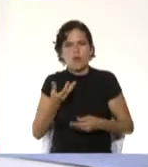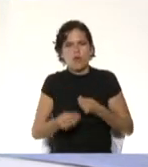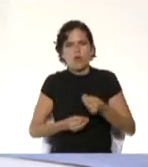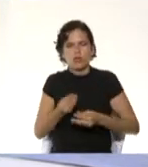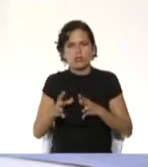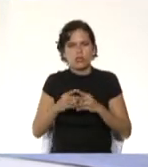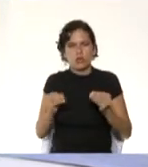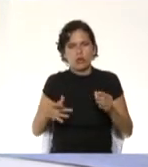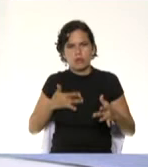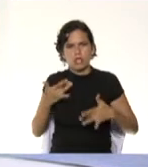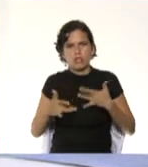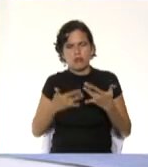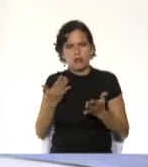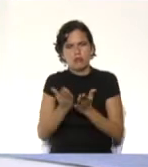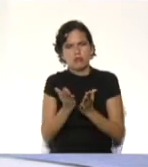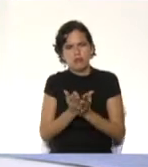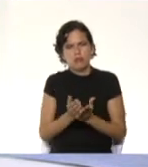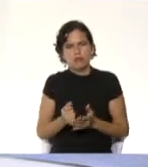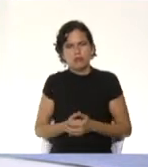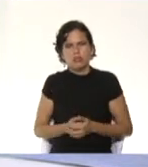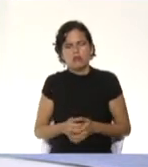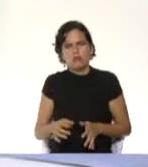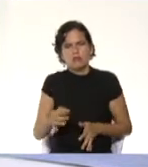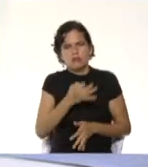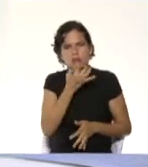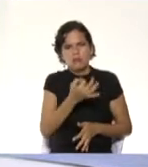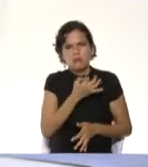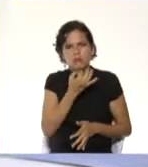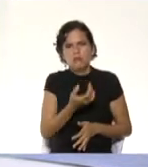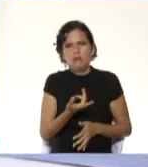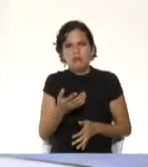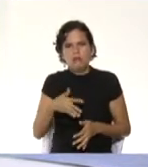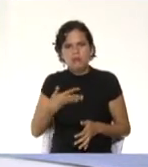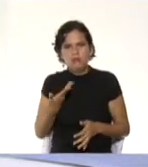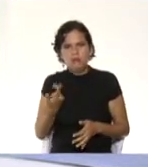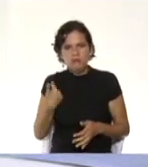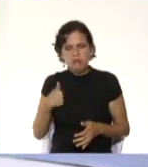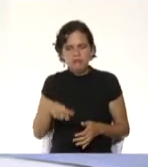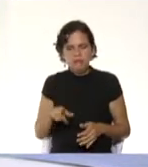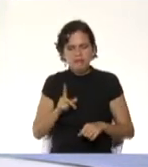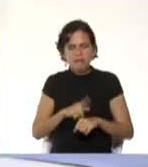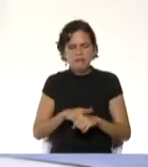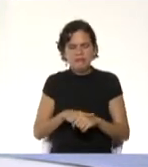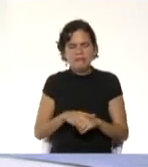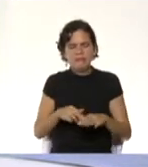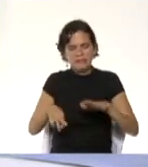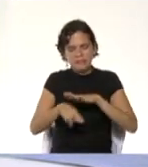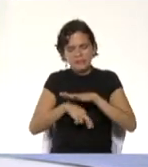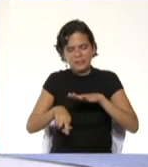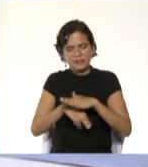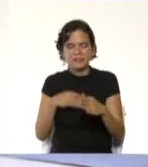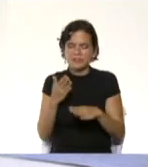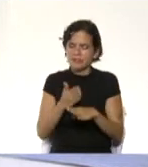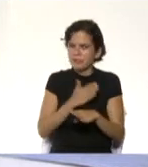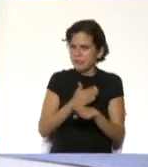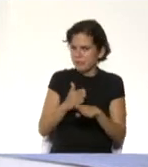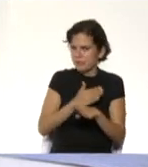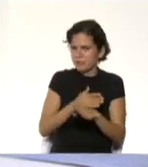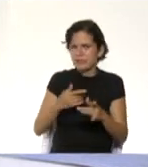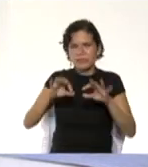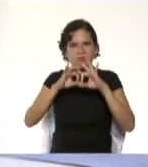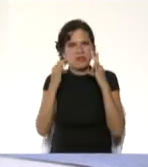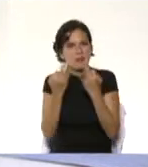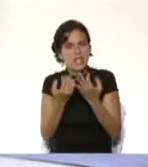Es decir, en la mañana puedo hacer todas mis actividades escolares, en horas de la tarde puedo tener mis